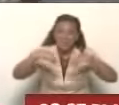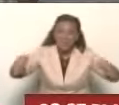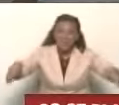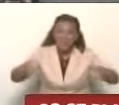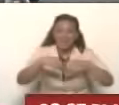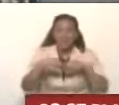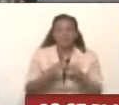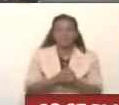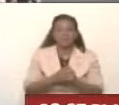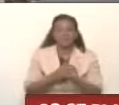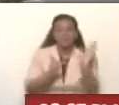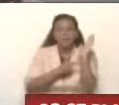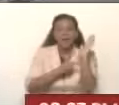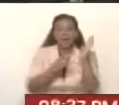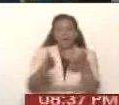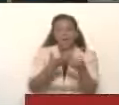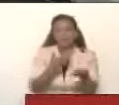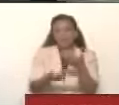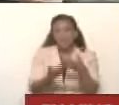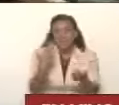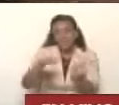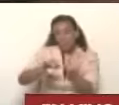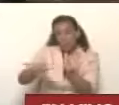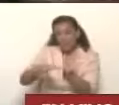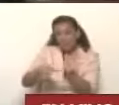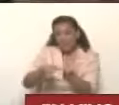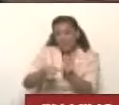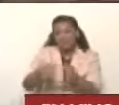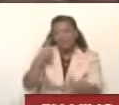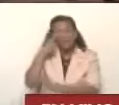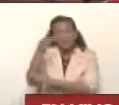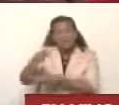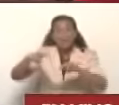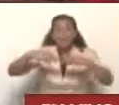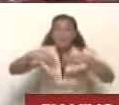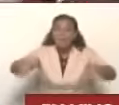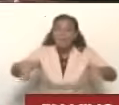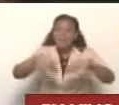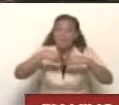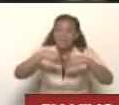mis compatriotas, que estuvimos en Mamera,